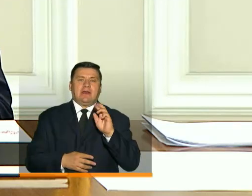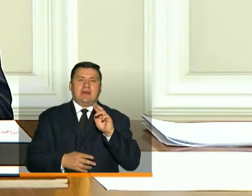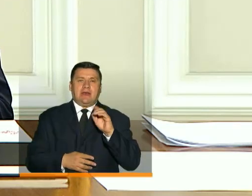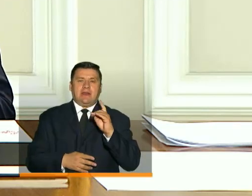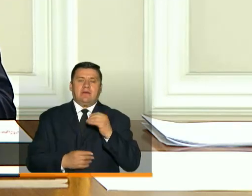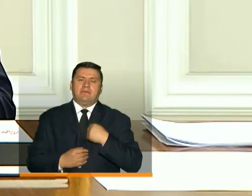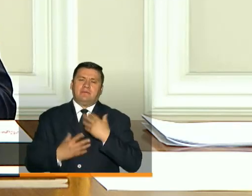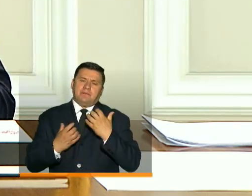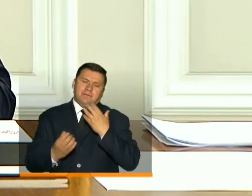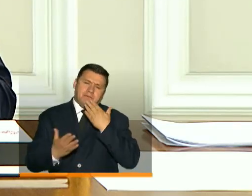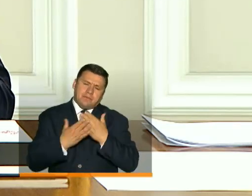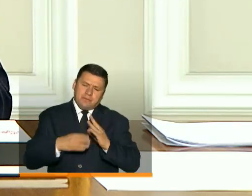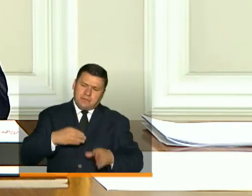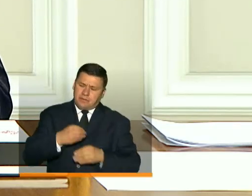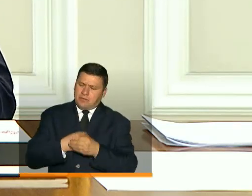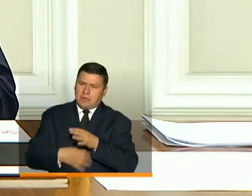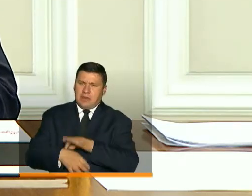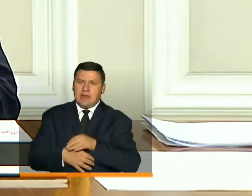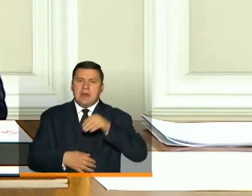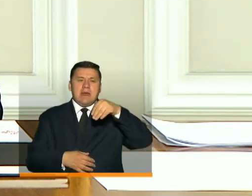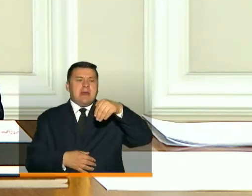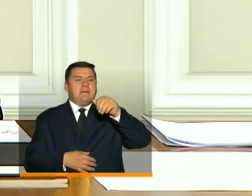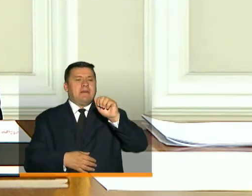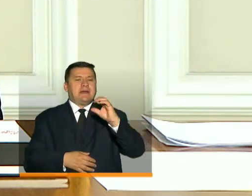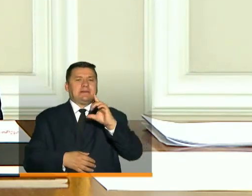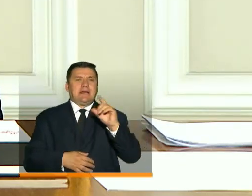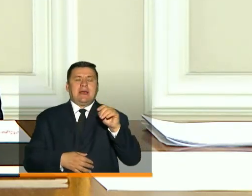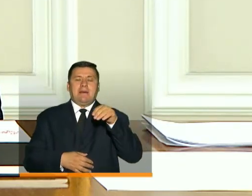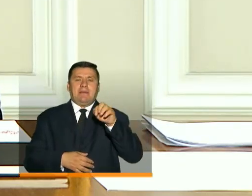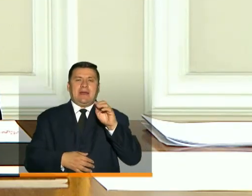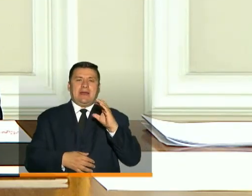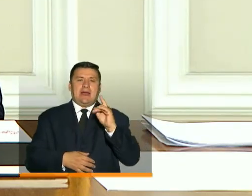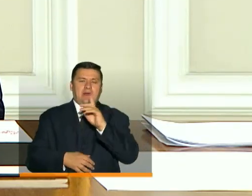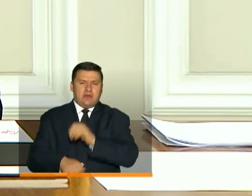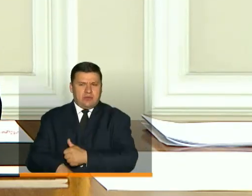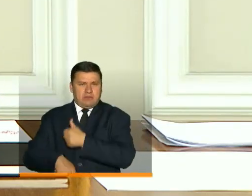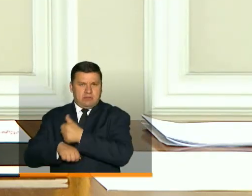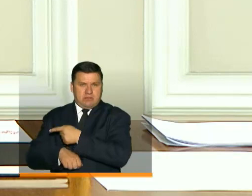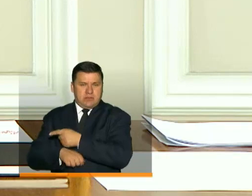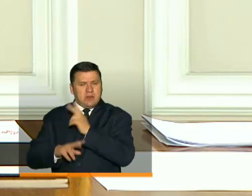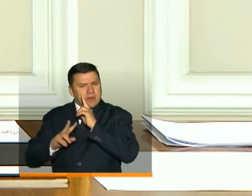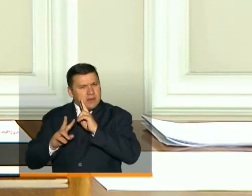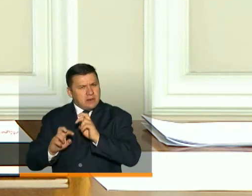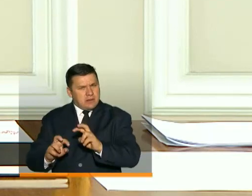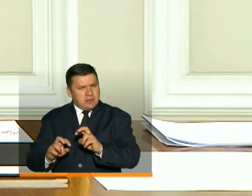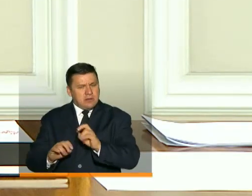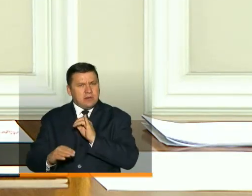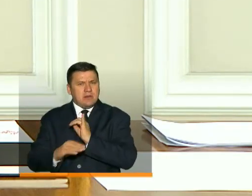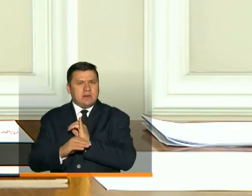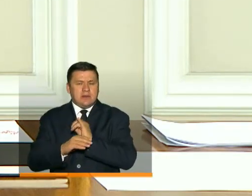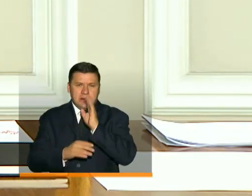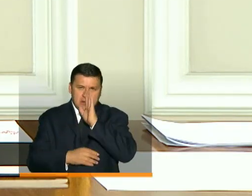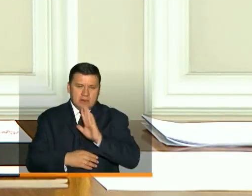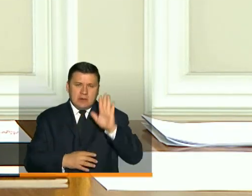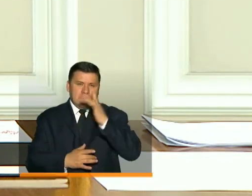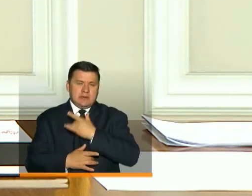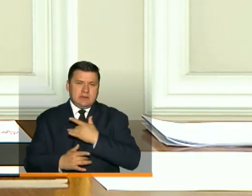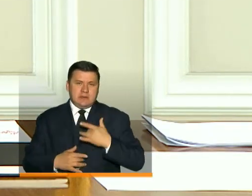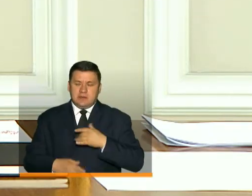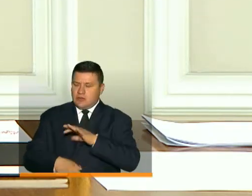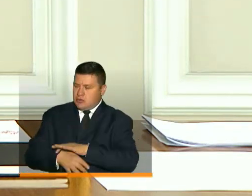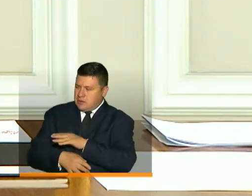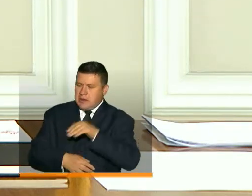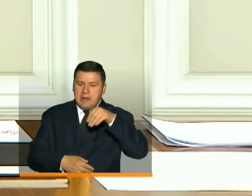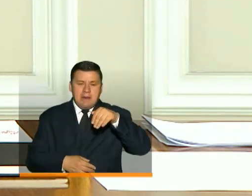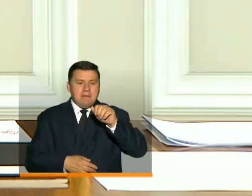quiero también agradecerle a la doctora Marcela Mercado, que está aquí con nosotros, la directora de investigaciones del Instituto Nacional de Salud. Doctora